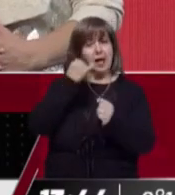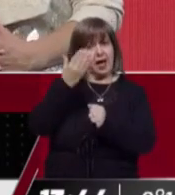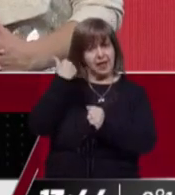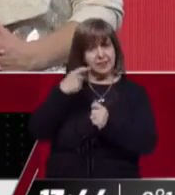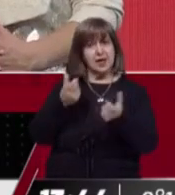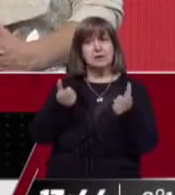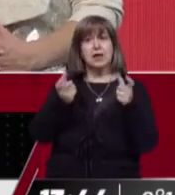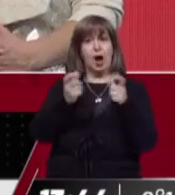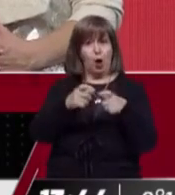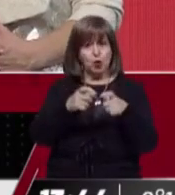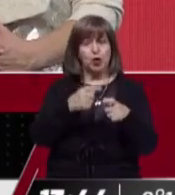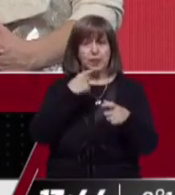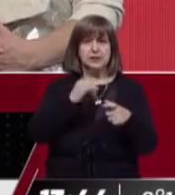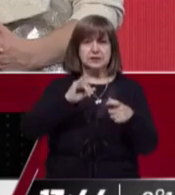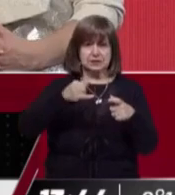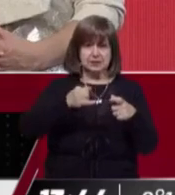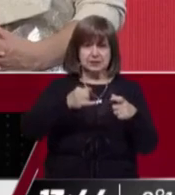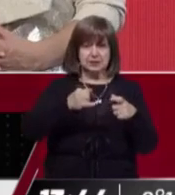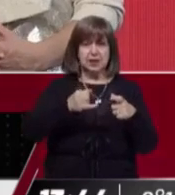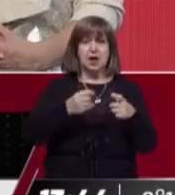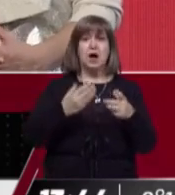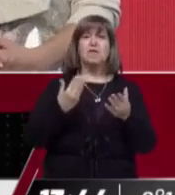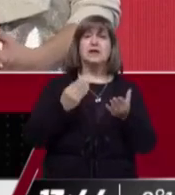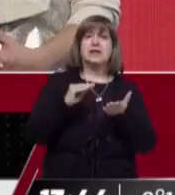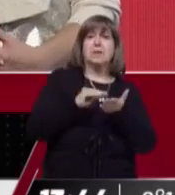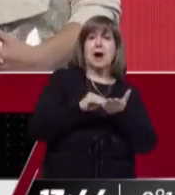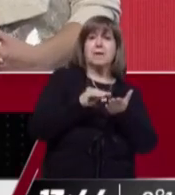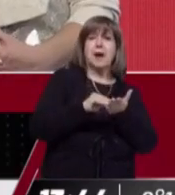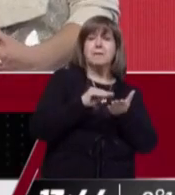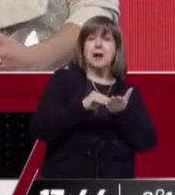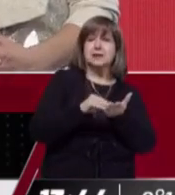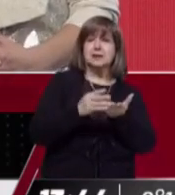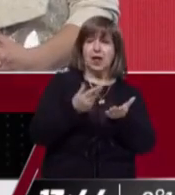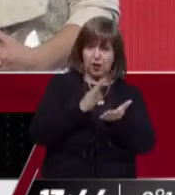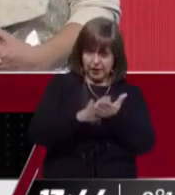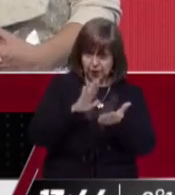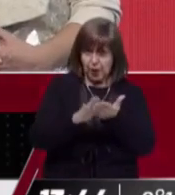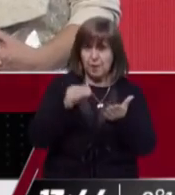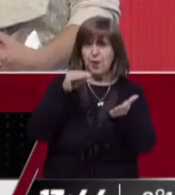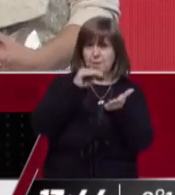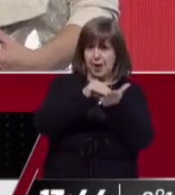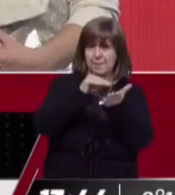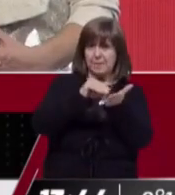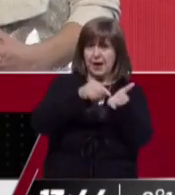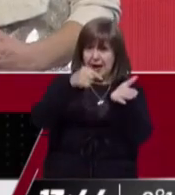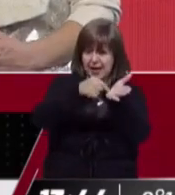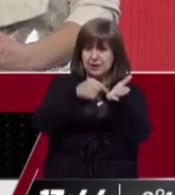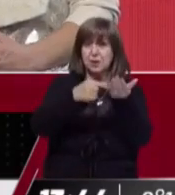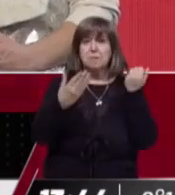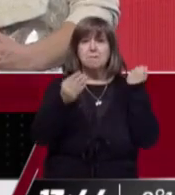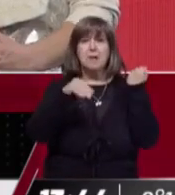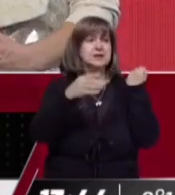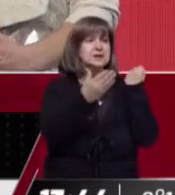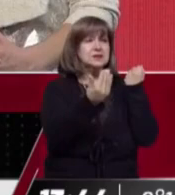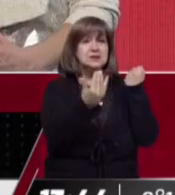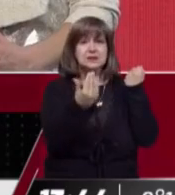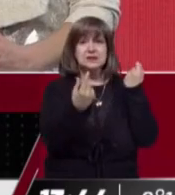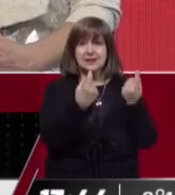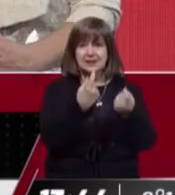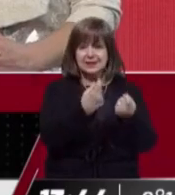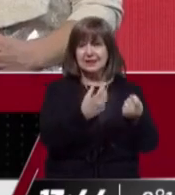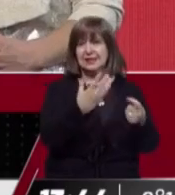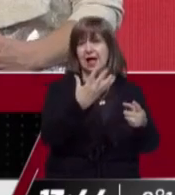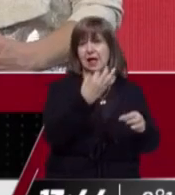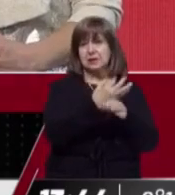paritaria anterior Bueno vamos a ir a construir nuevamente estos requerimientos y vamos a verlo que necesitamos los trabajadores y las trabajadoras de la